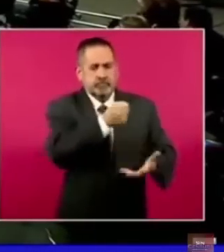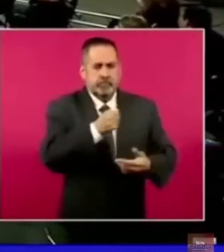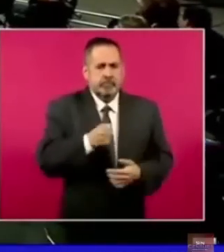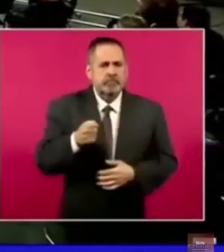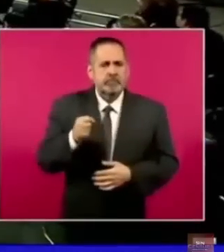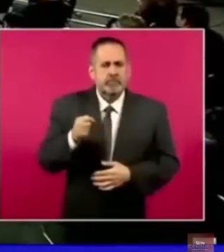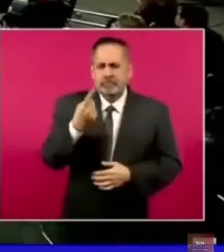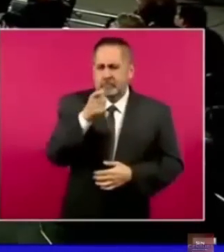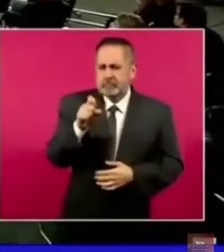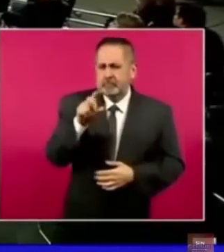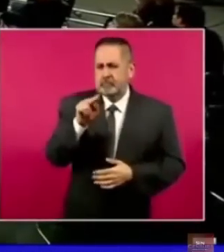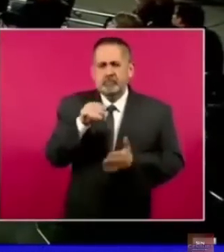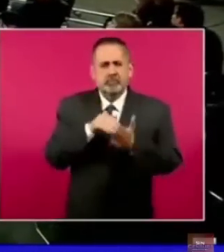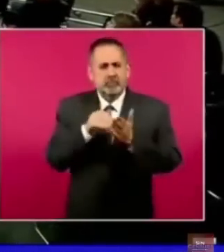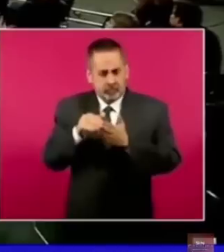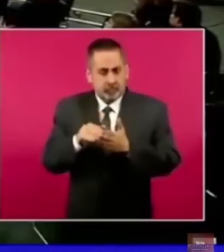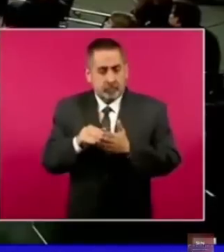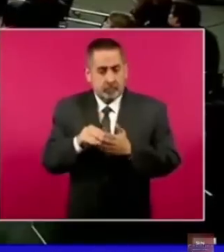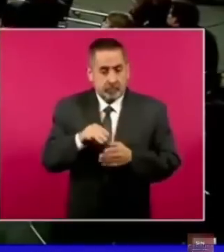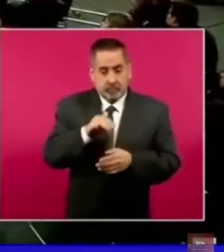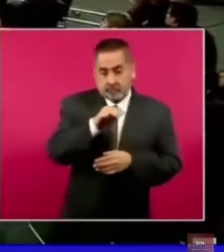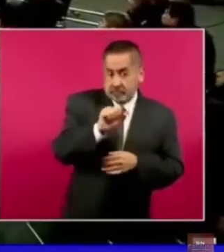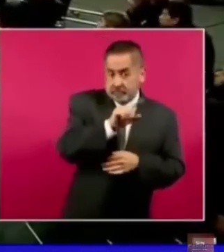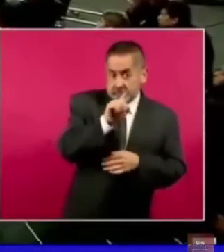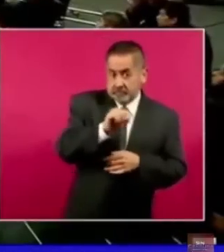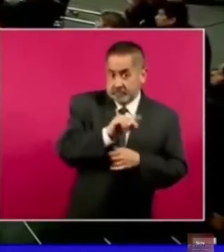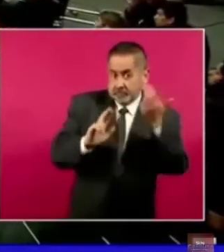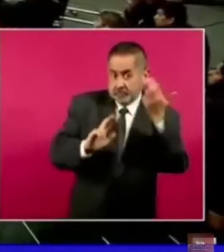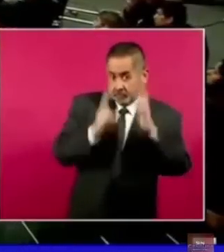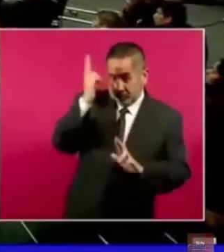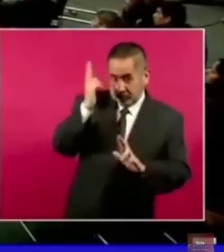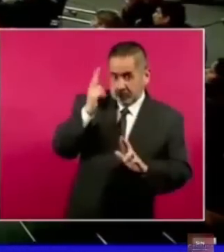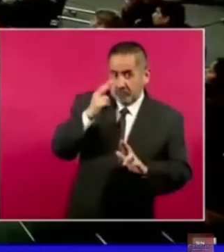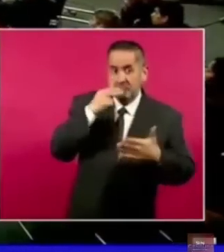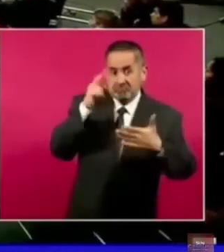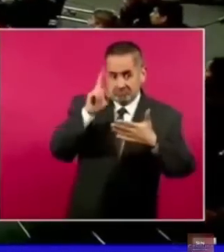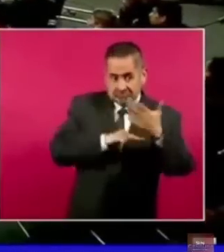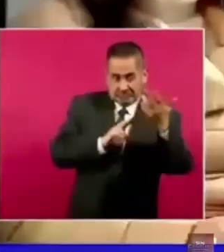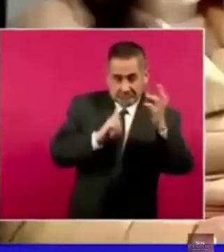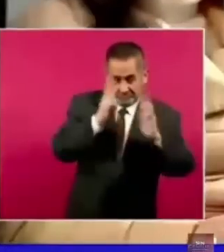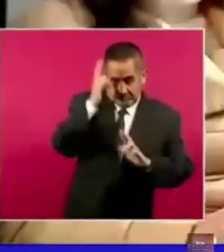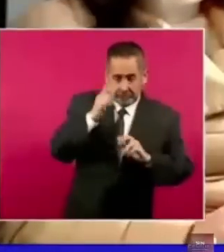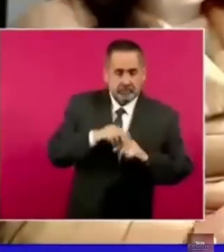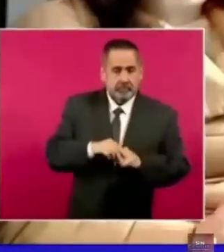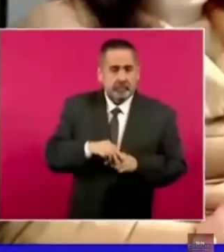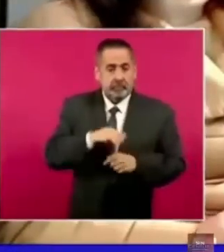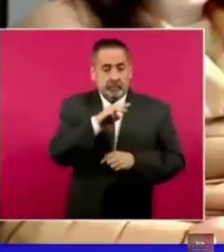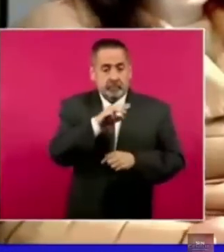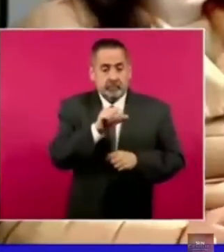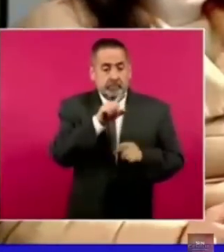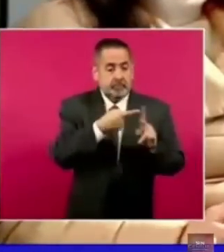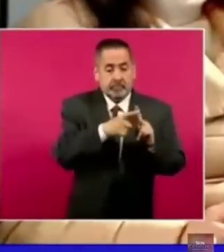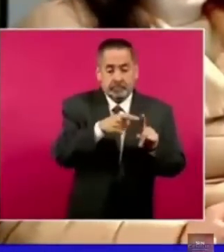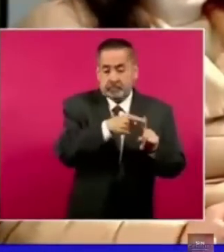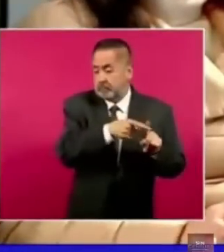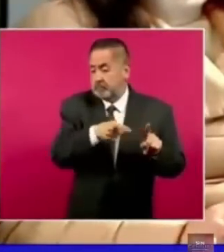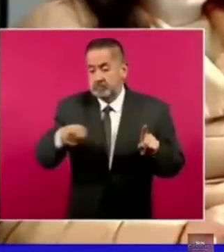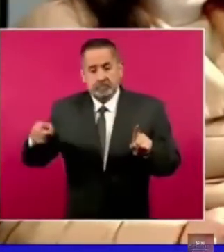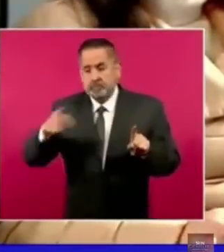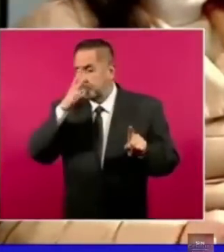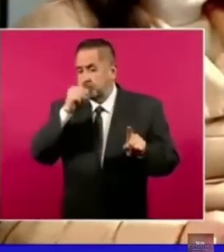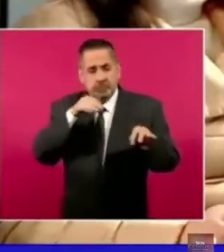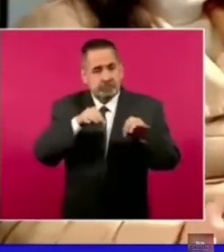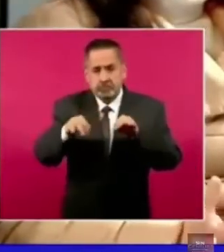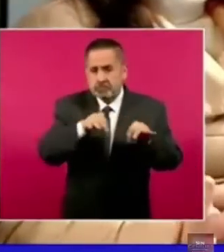de 180 millones, la huelga fue en marzo. A partir de marzo no podría ningún trabajador ni